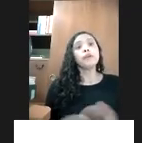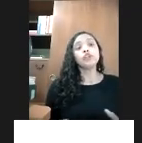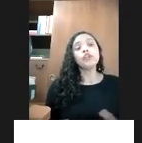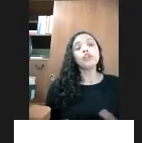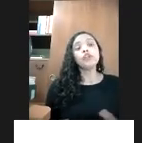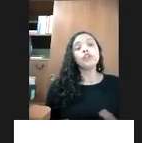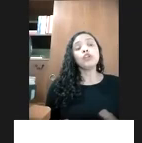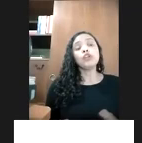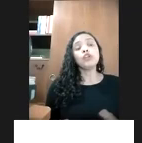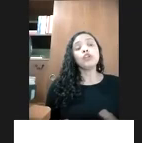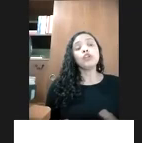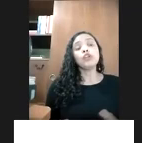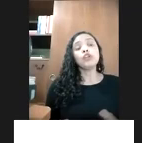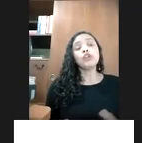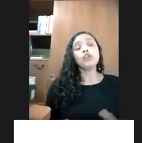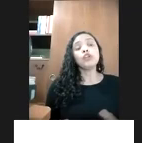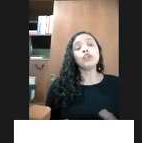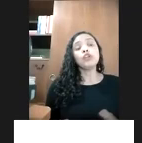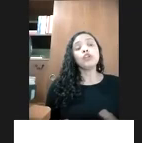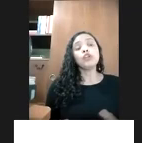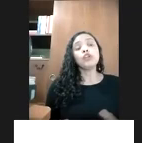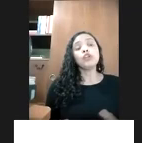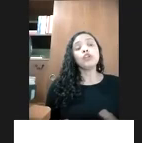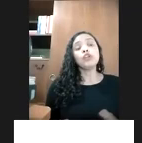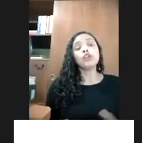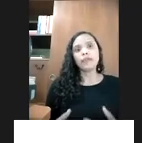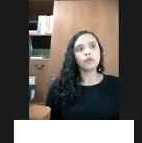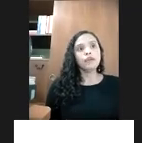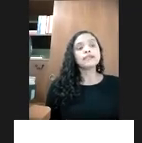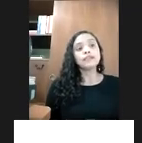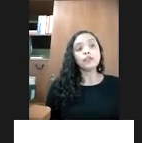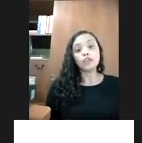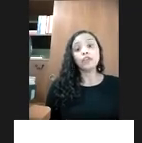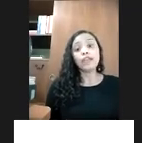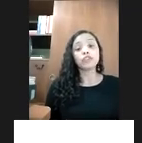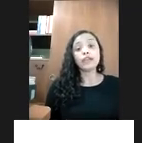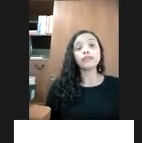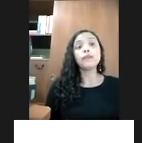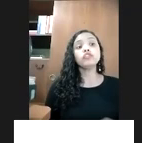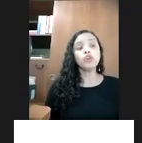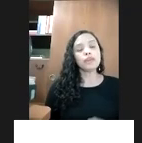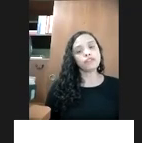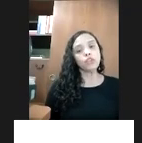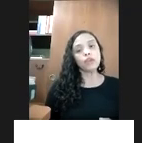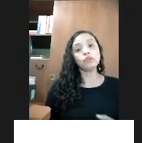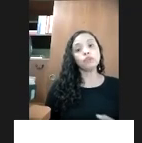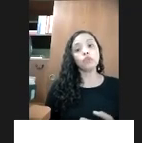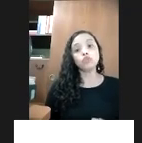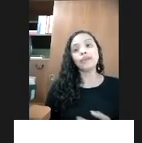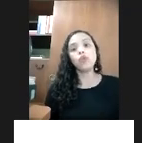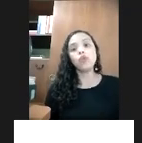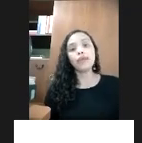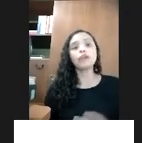Por otro lado, el servicio de gas doméstico. El 67% de las personas que encuestamos nos manifestó que consumen